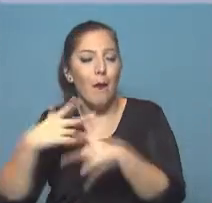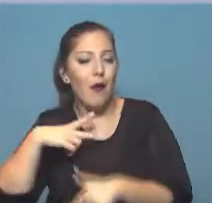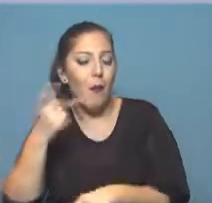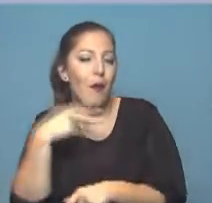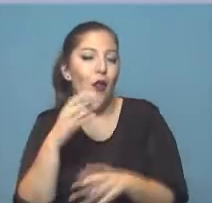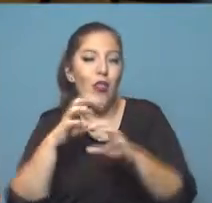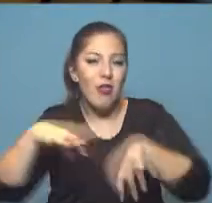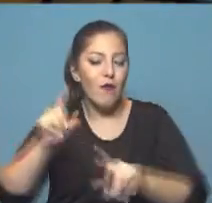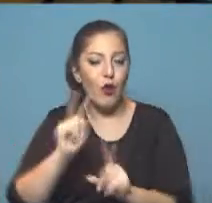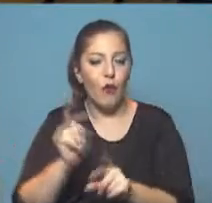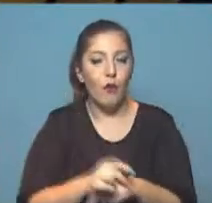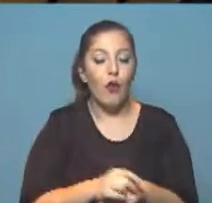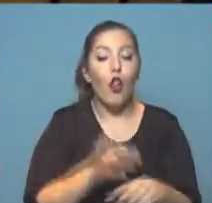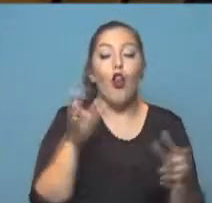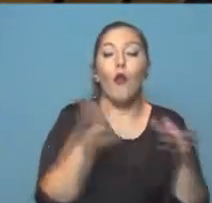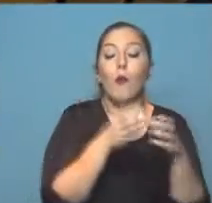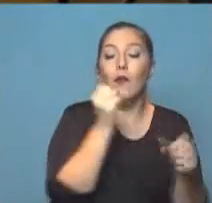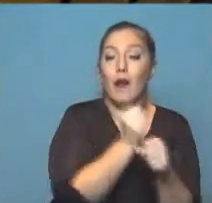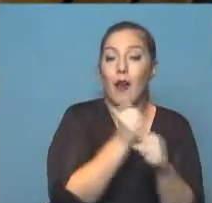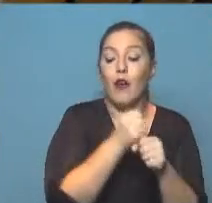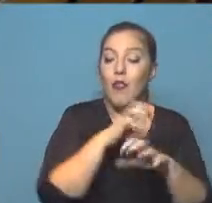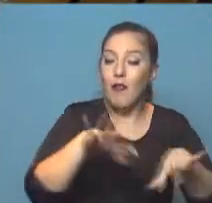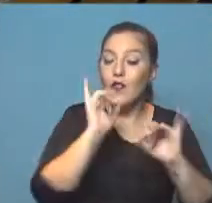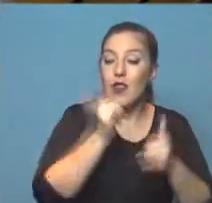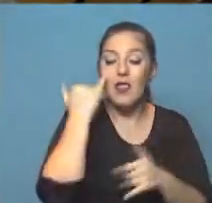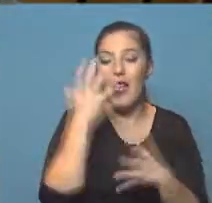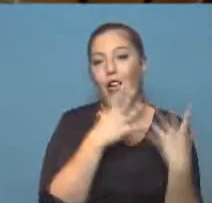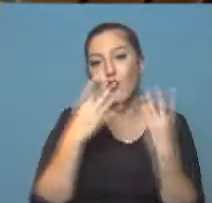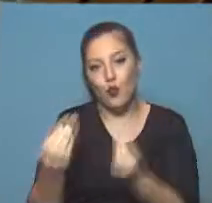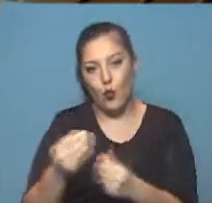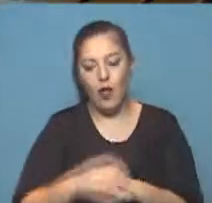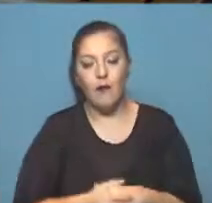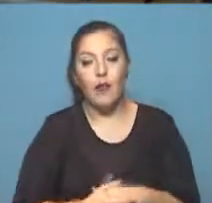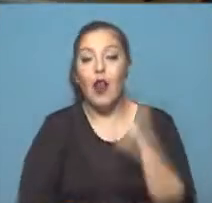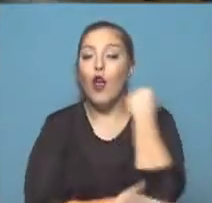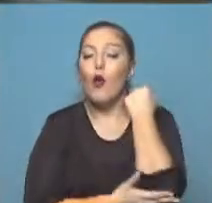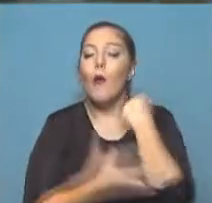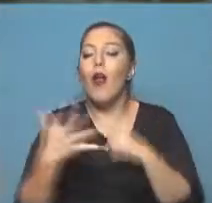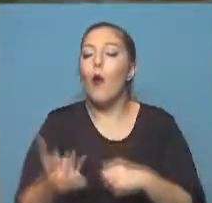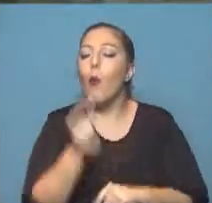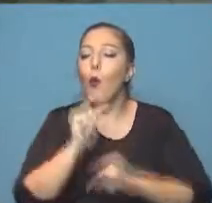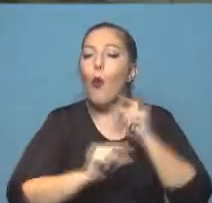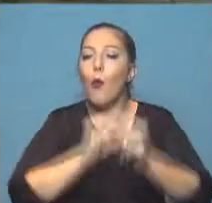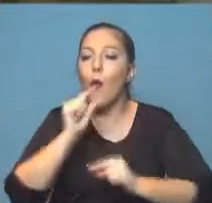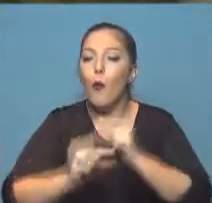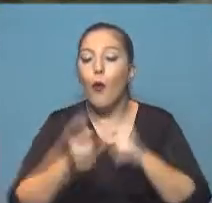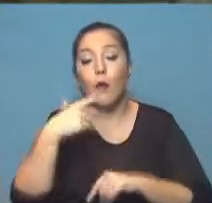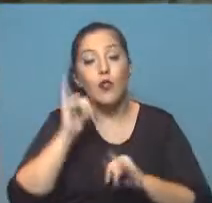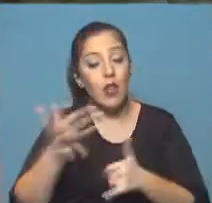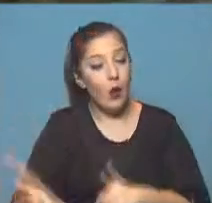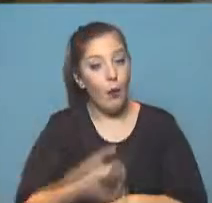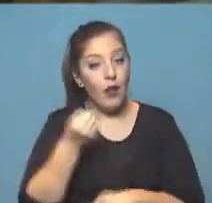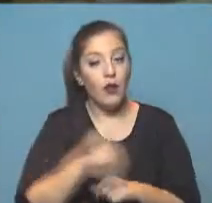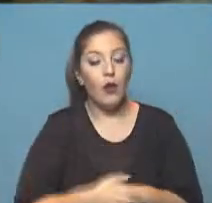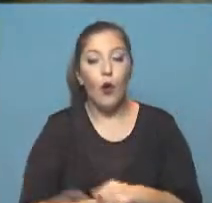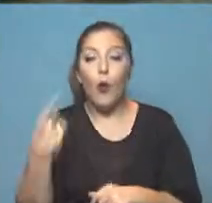están divididos, y esto ayuda por un lado. La economía estaba recuperándose un poquito, pero se estaba recuperando.